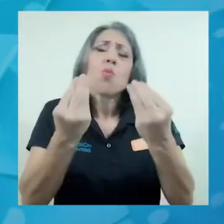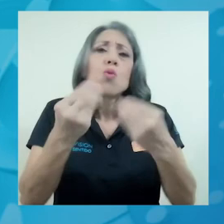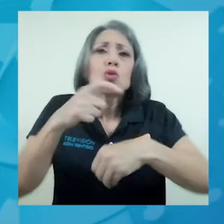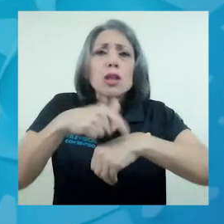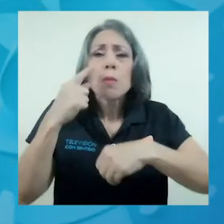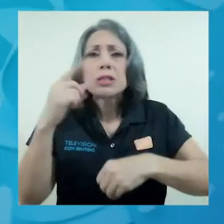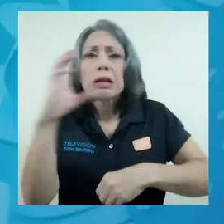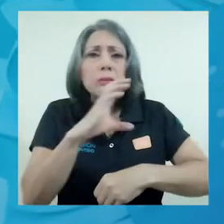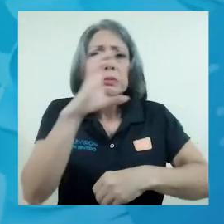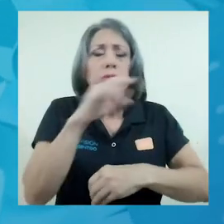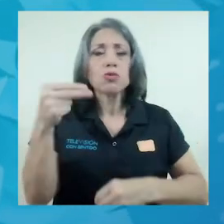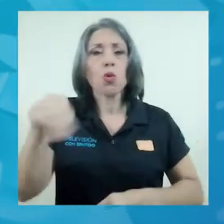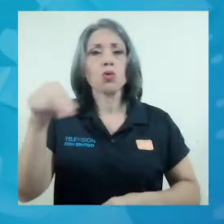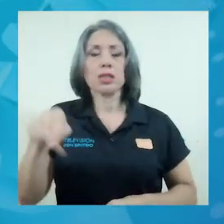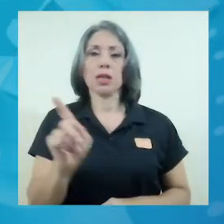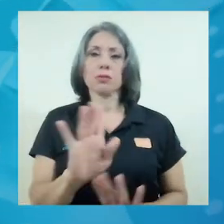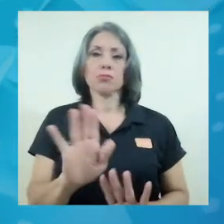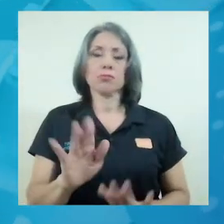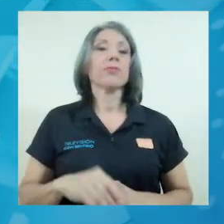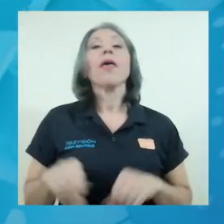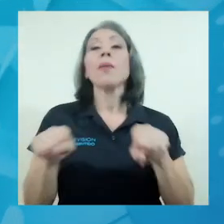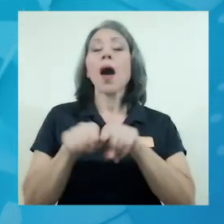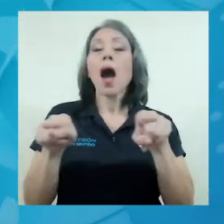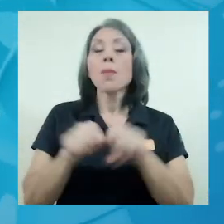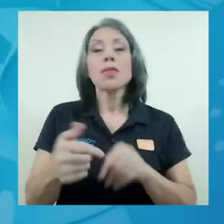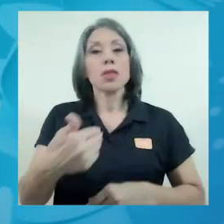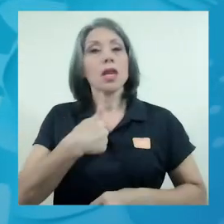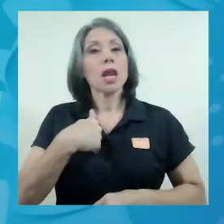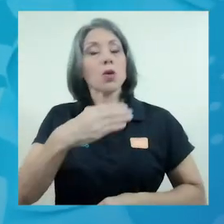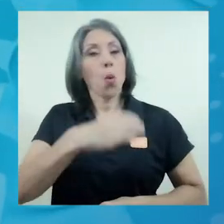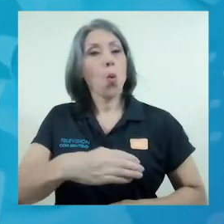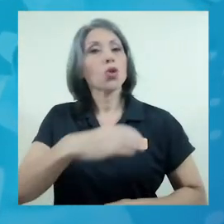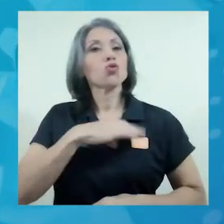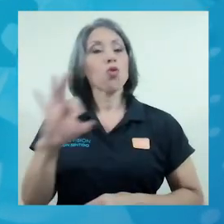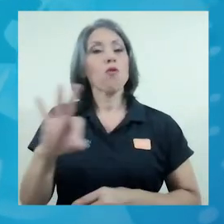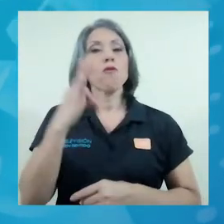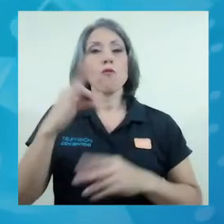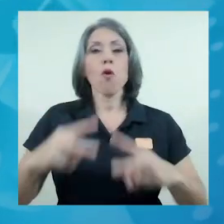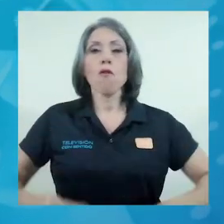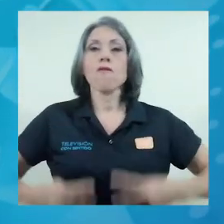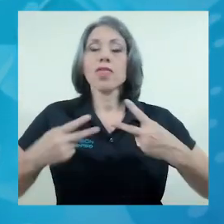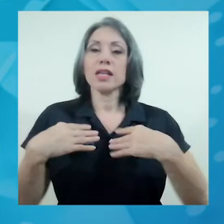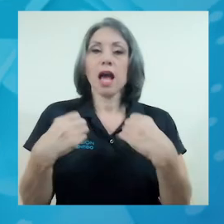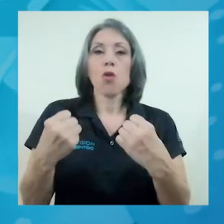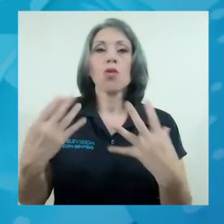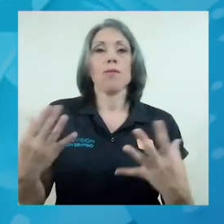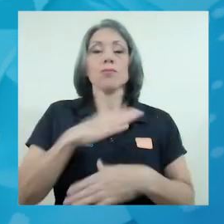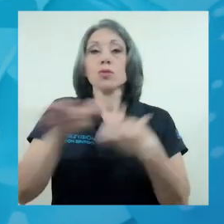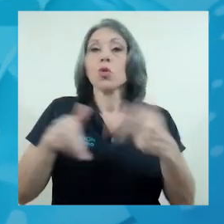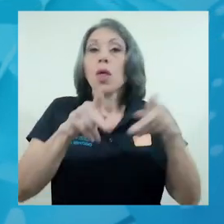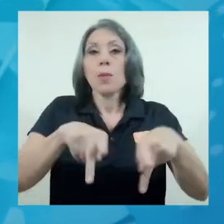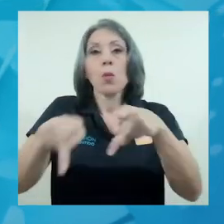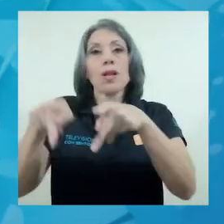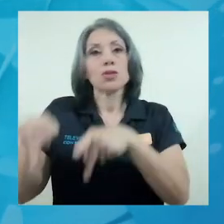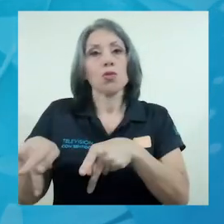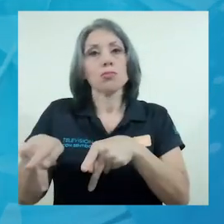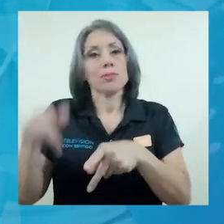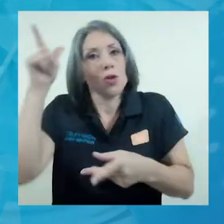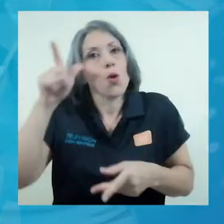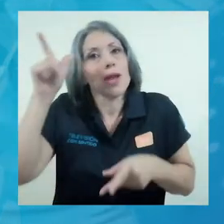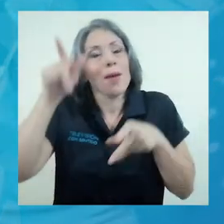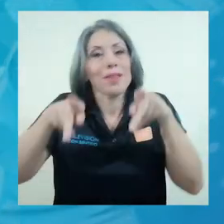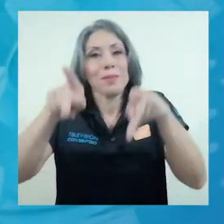estilos y condiciones de vida saludable para toda la población no solamente para las personas que trabajan en la primera línea de atención como cuáles por ejemplo